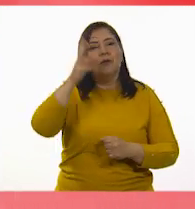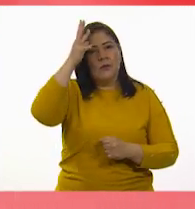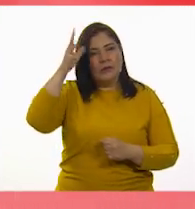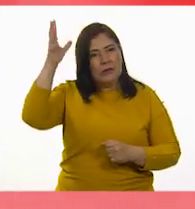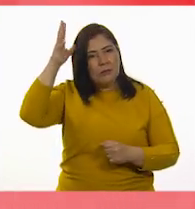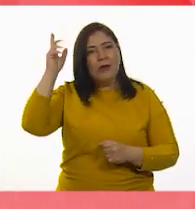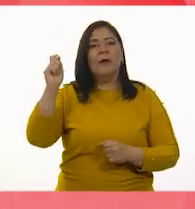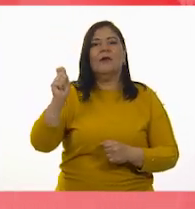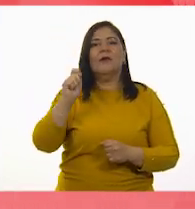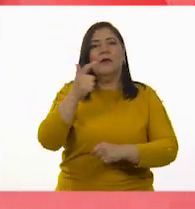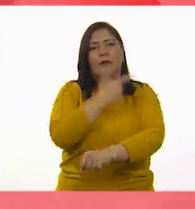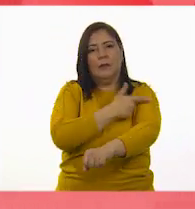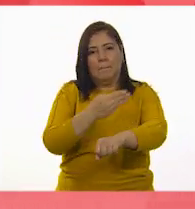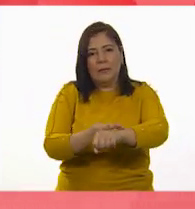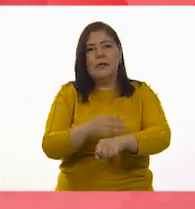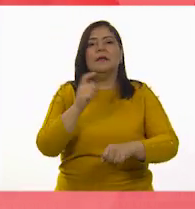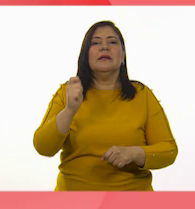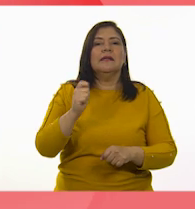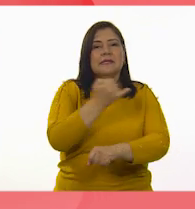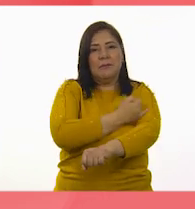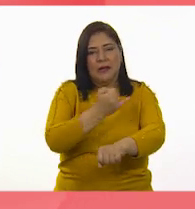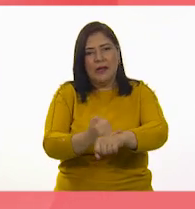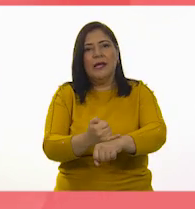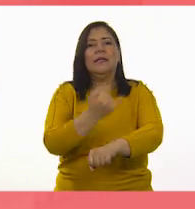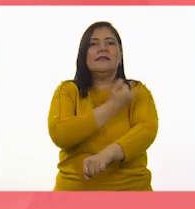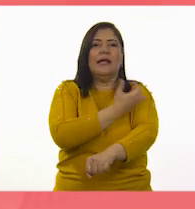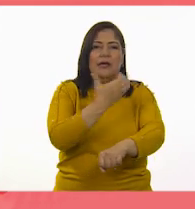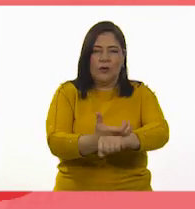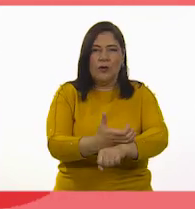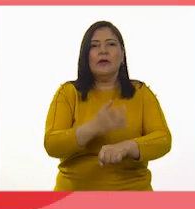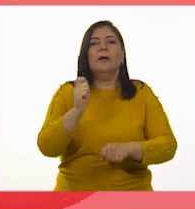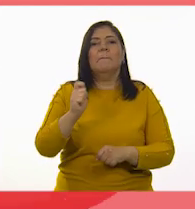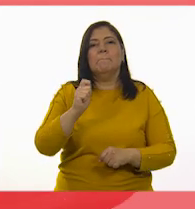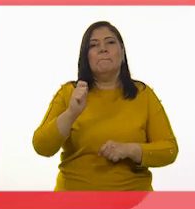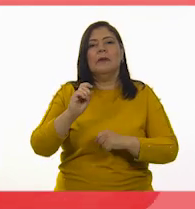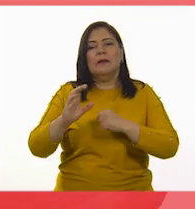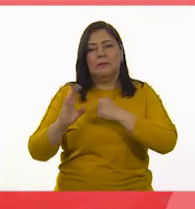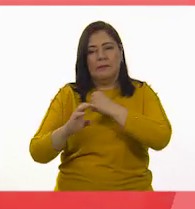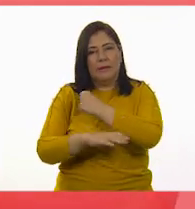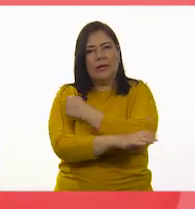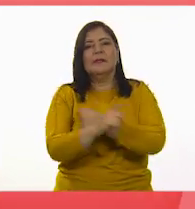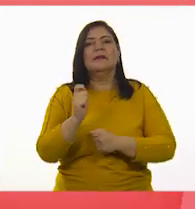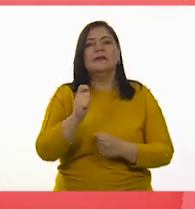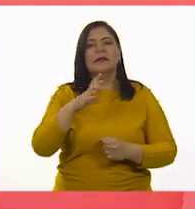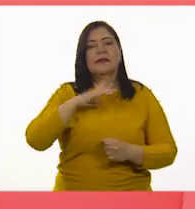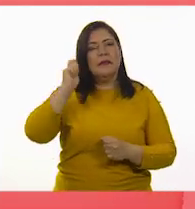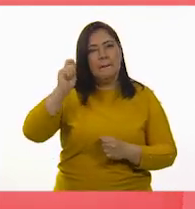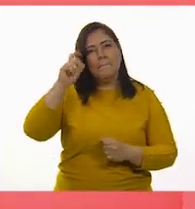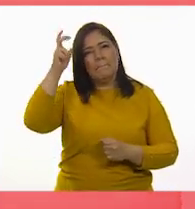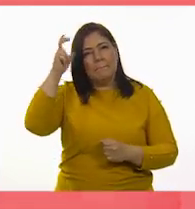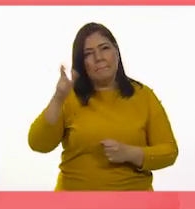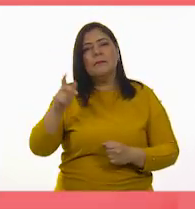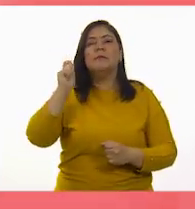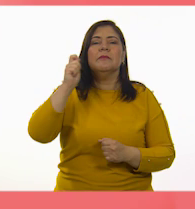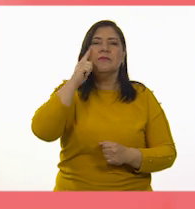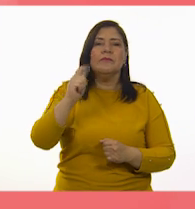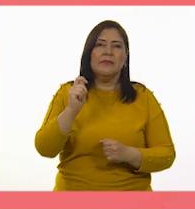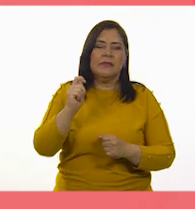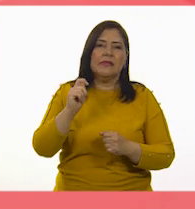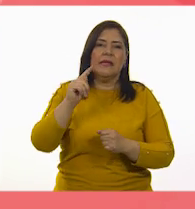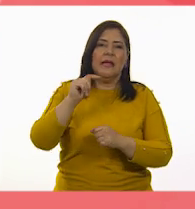Madero, Iztacalco, Iztapalapa, Magdalena Contreras, Miguel Hidalgo, Milpa Alta,